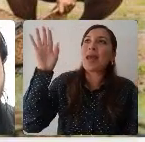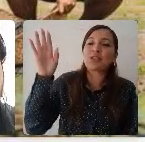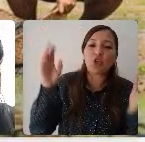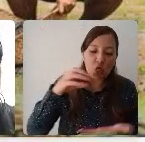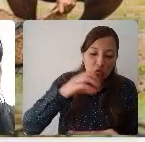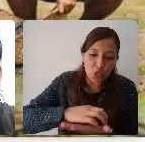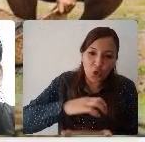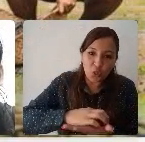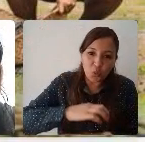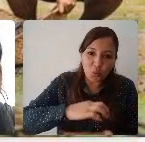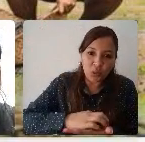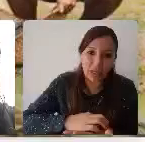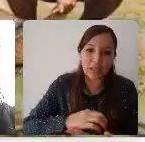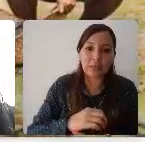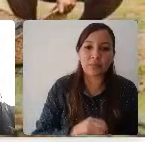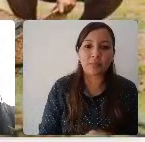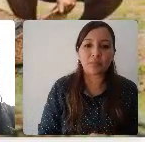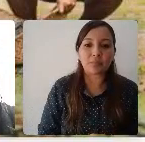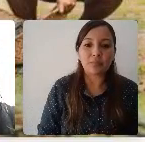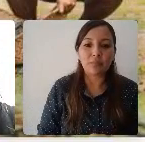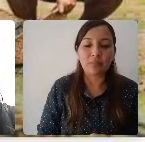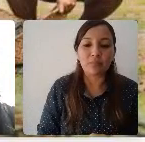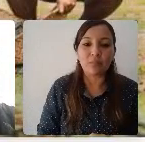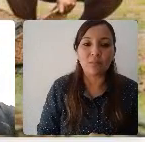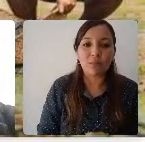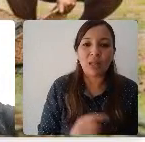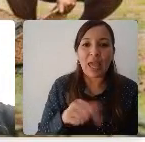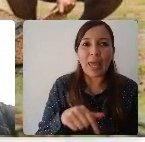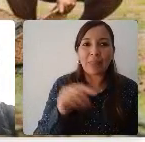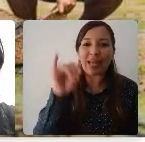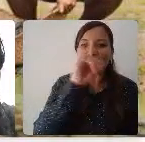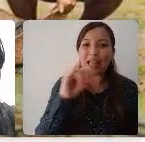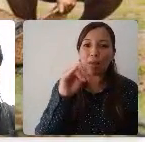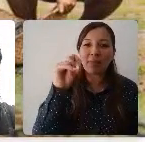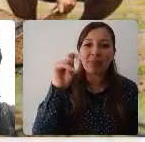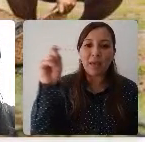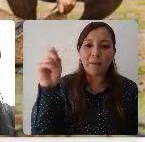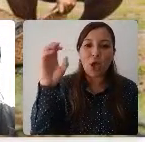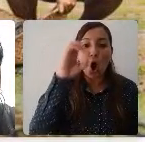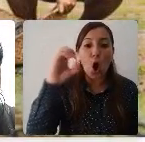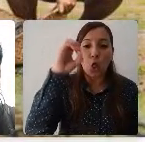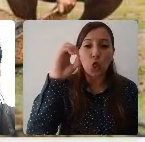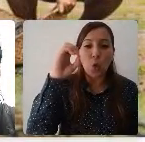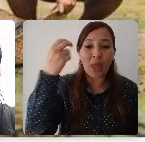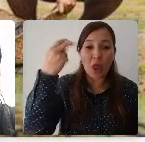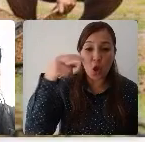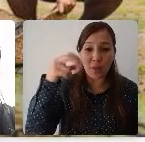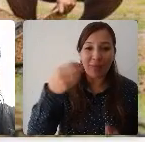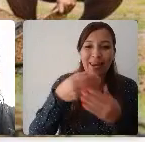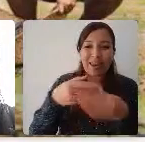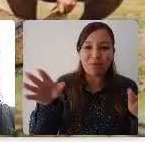taricayas, que justamente en estos meses, entre septiembre, octubre y noviembre, es la época de liberación de